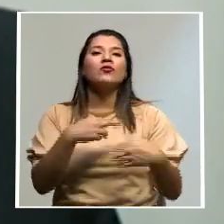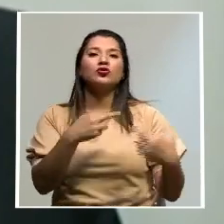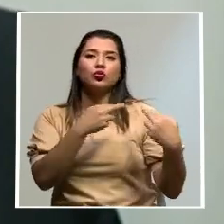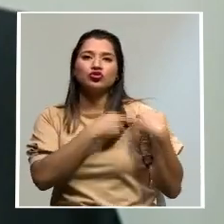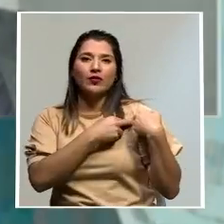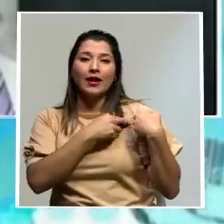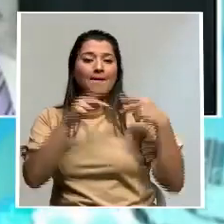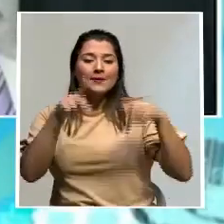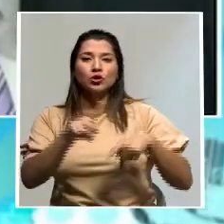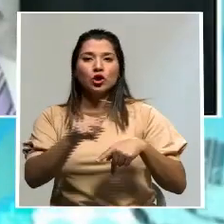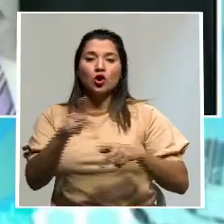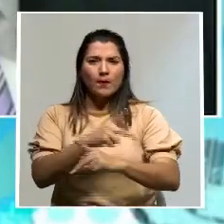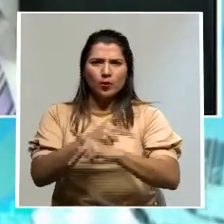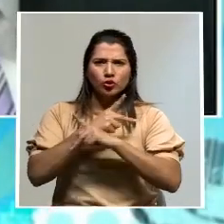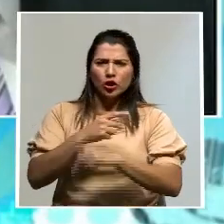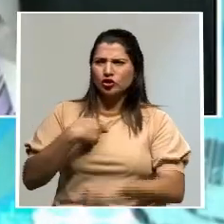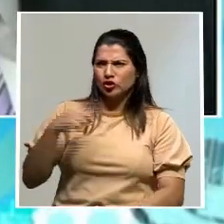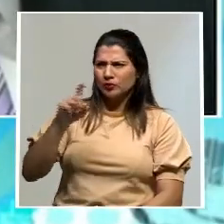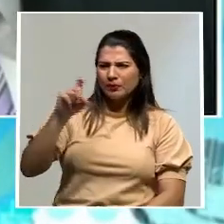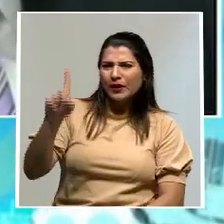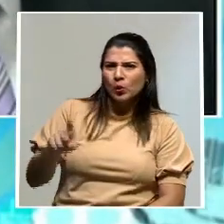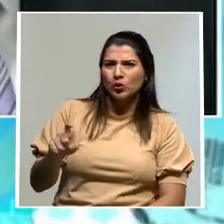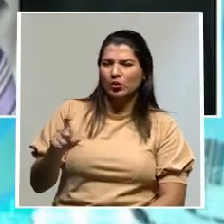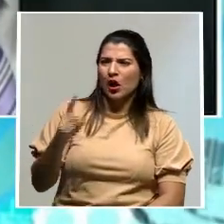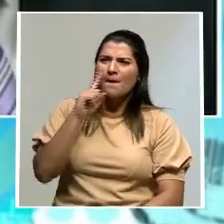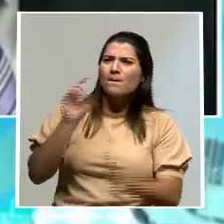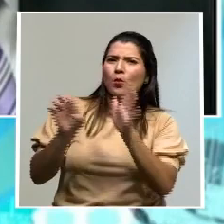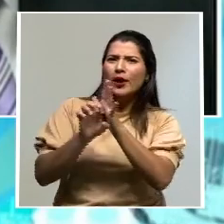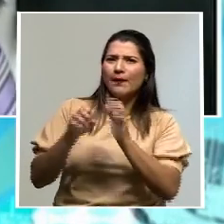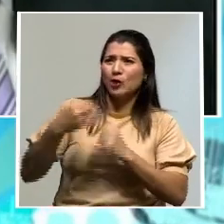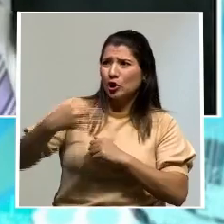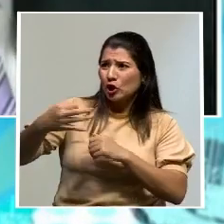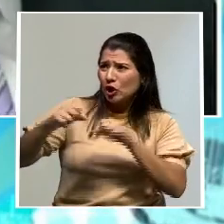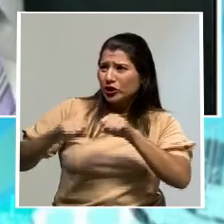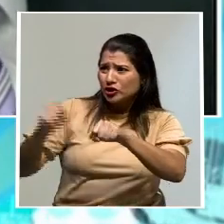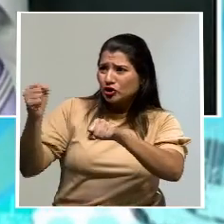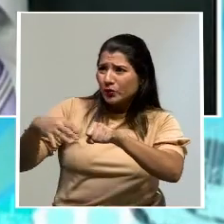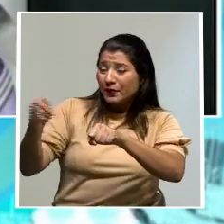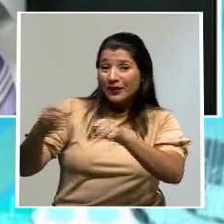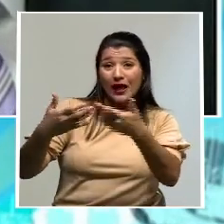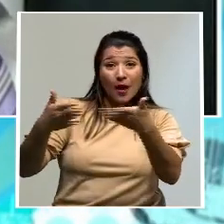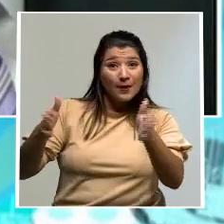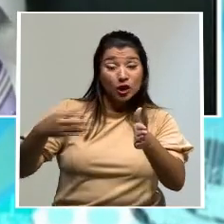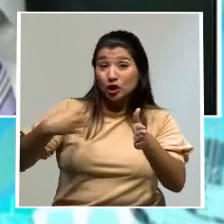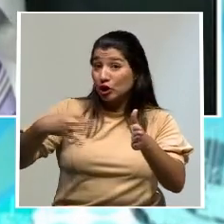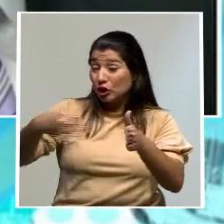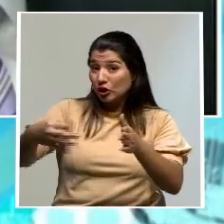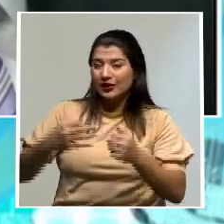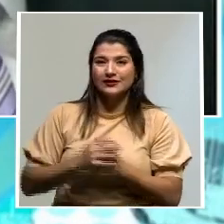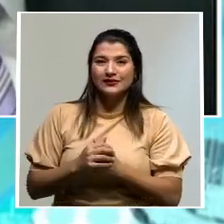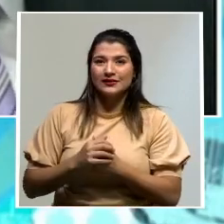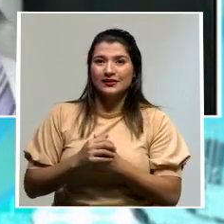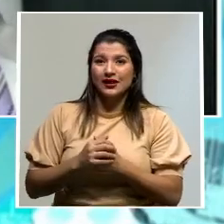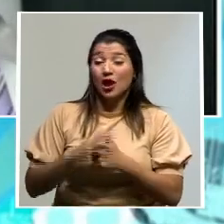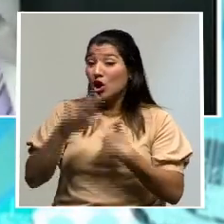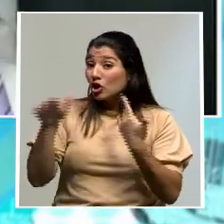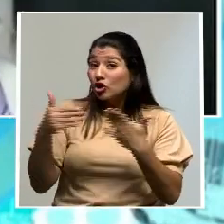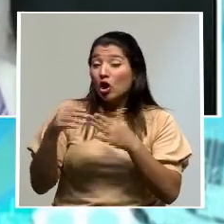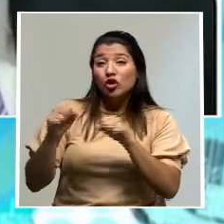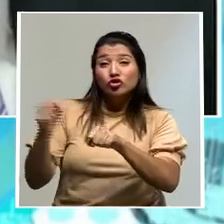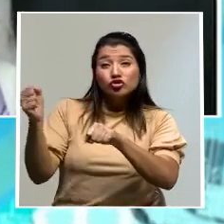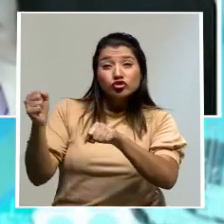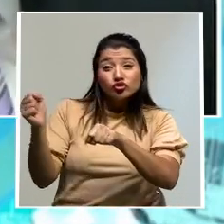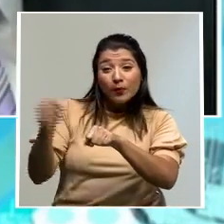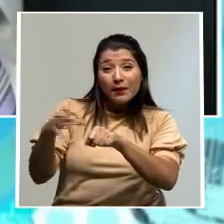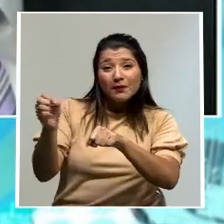Y yo te preguntaría o te pondría un ejemplo. Todos los días los supermercados están abiertos, todos los días. En todos los supermercados hay 6 o